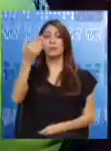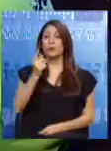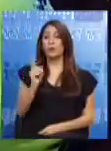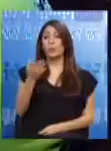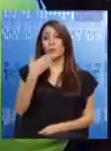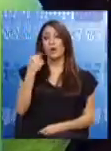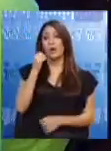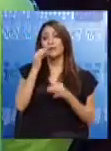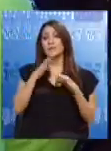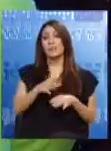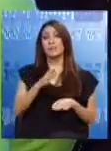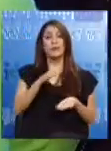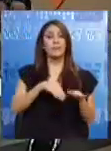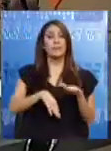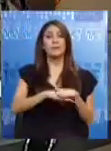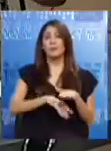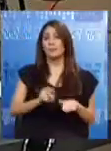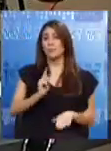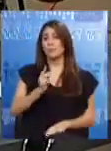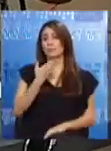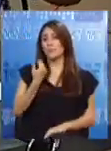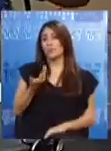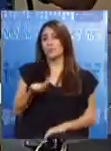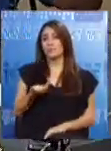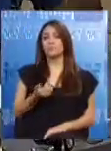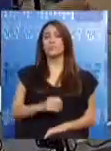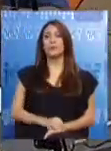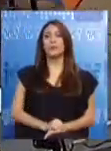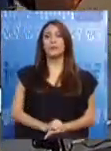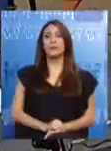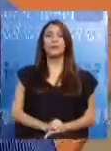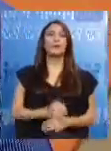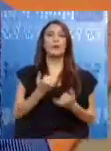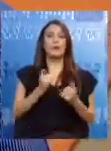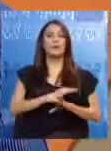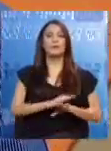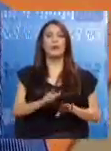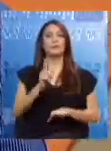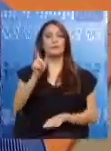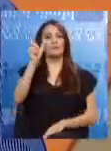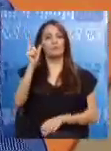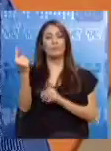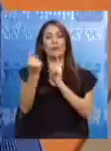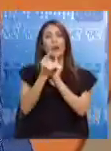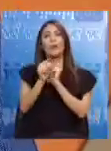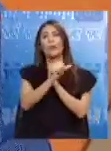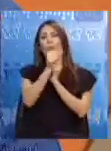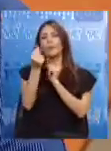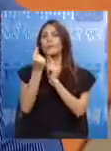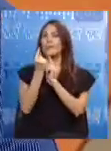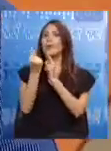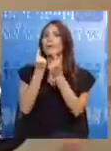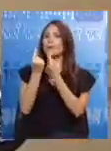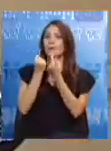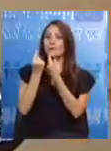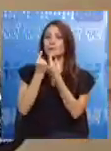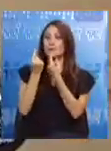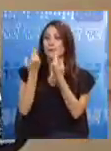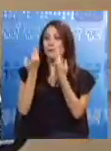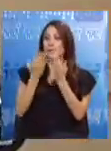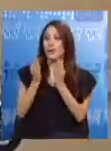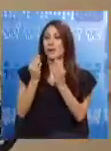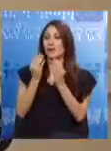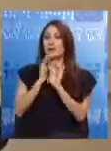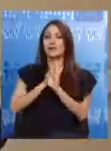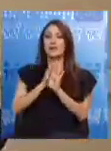tome examen en el bachillerato. Luego, en Radio Onda Positiva, en una entrevista con Rafael Erazo y otros compañeros del medio, Glas sostuvo que